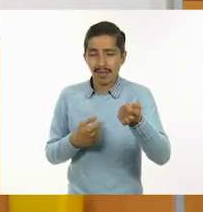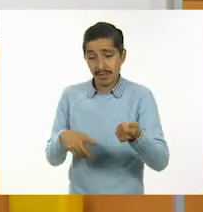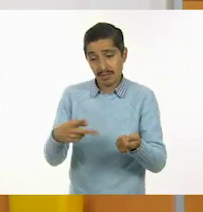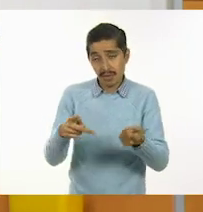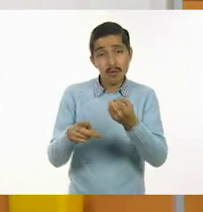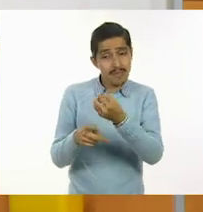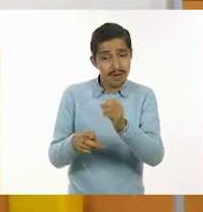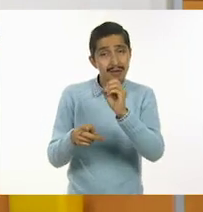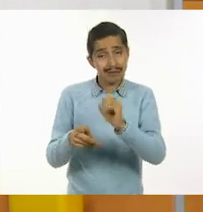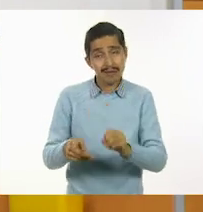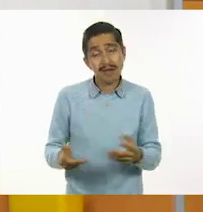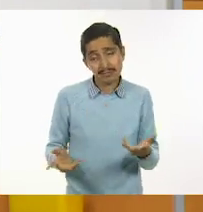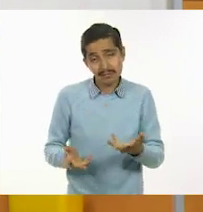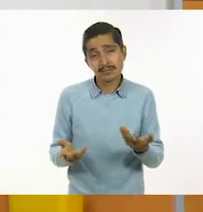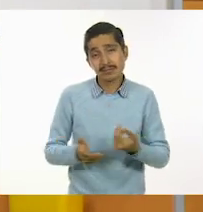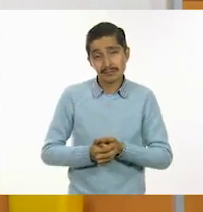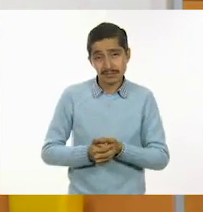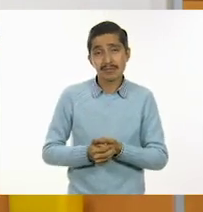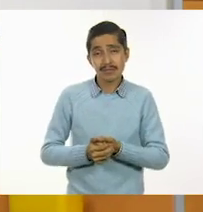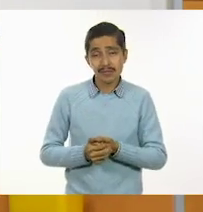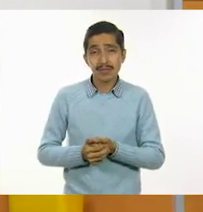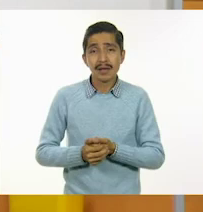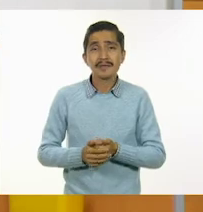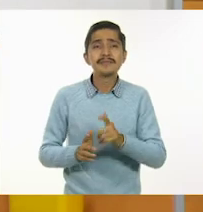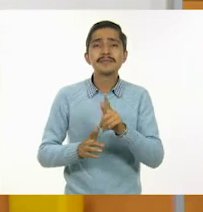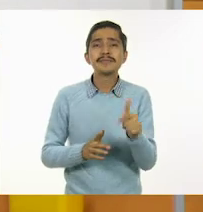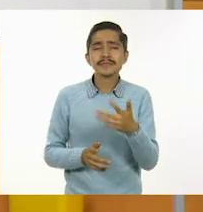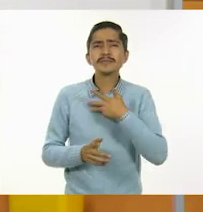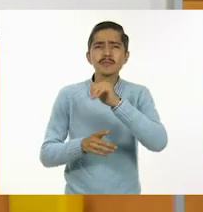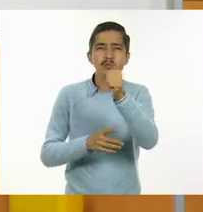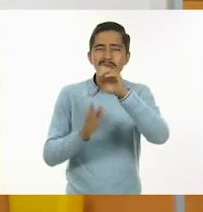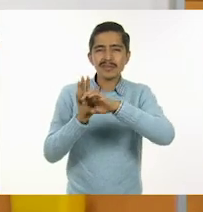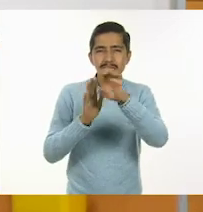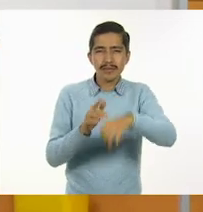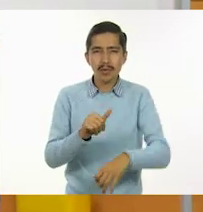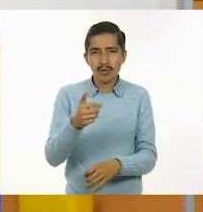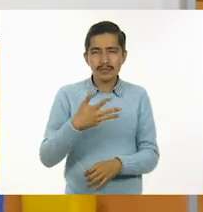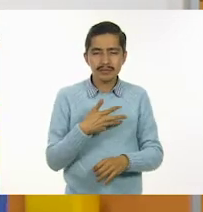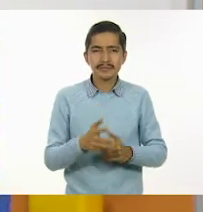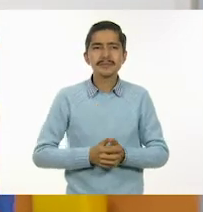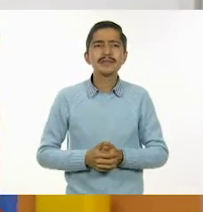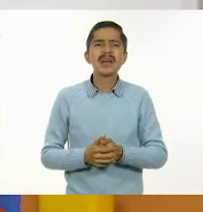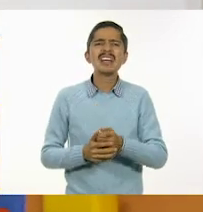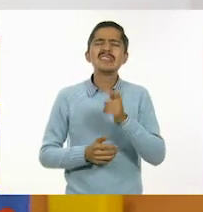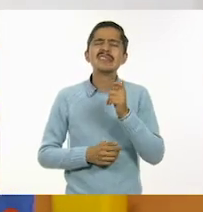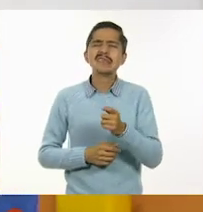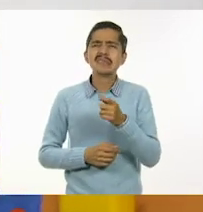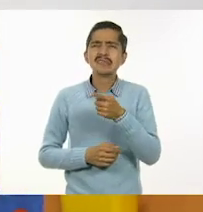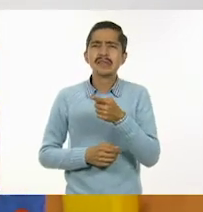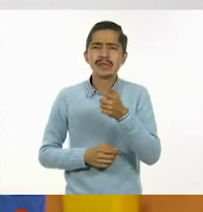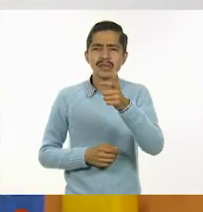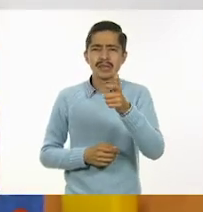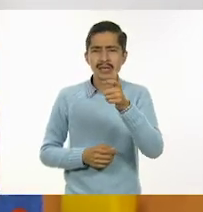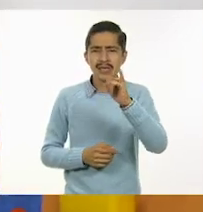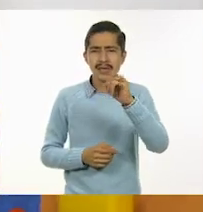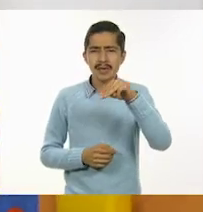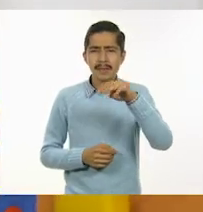Qué padre. Sí. Y mira, aquí hay otro ejemplo. Pero este es de